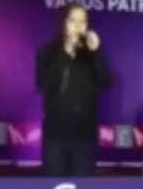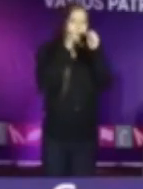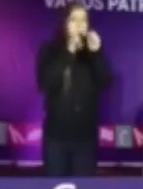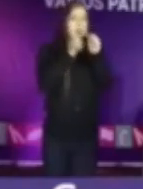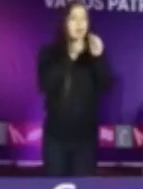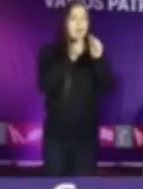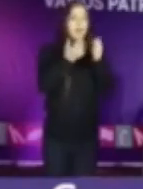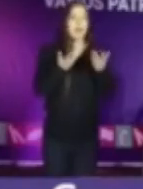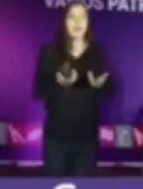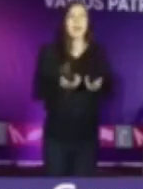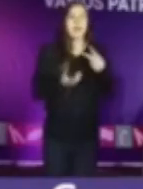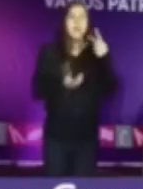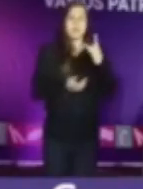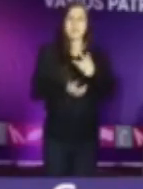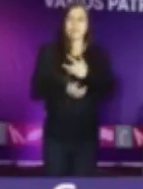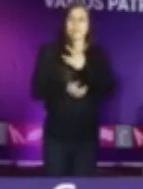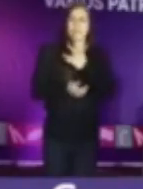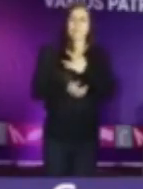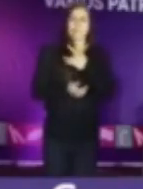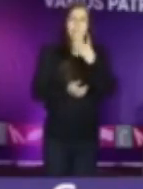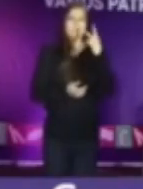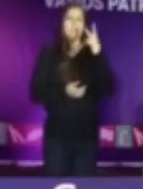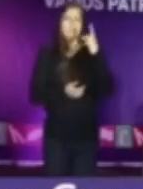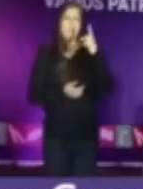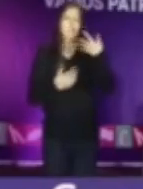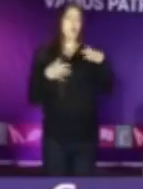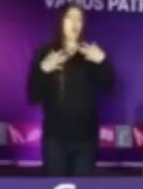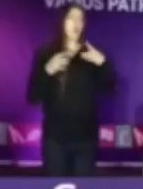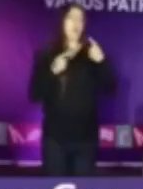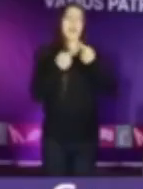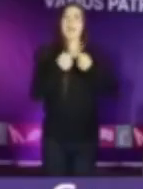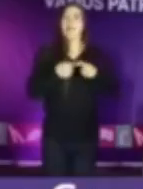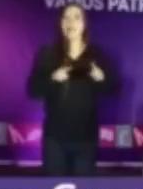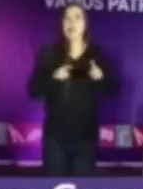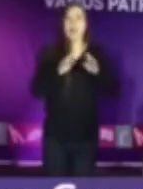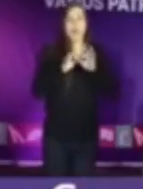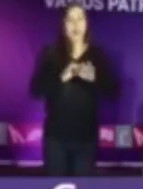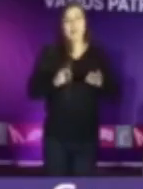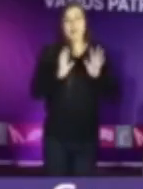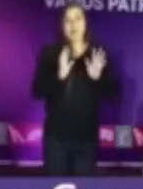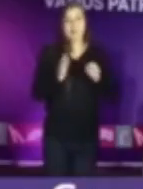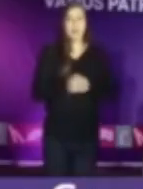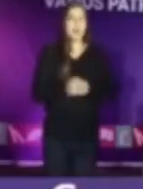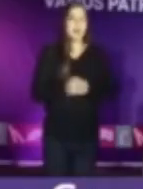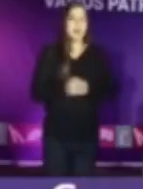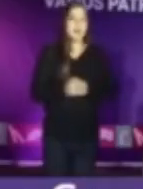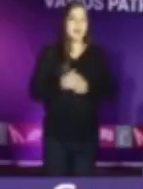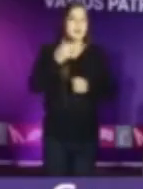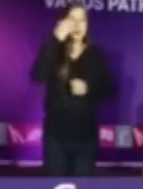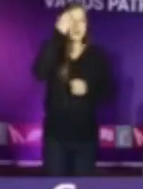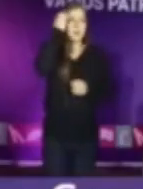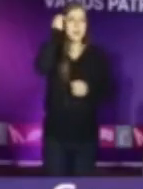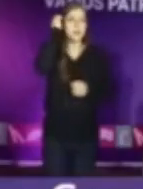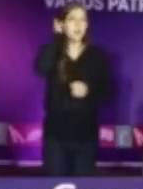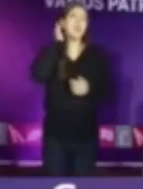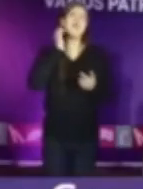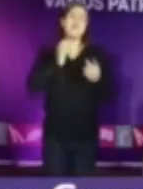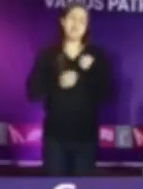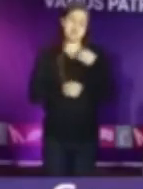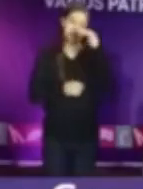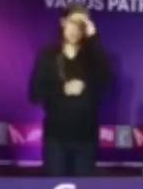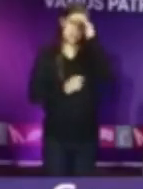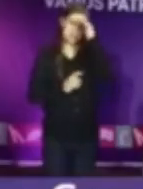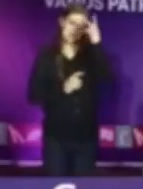un instinto para la televisión impresionante. Y entonces dije, pues, ¿por qué no nos